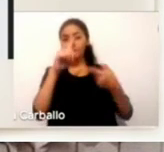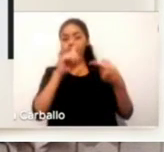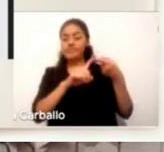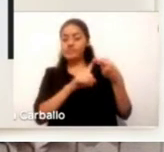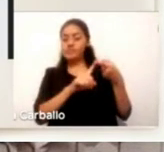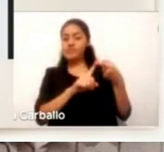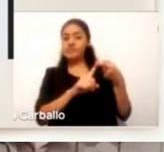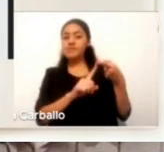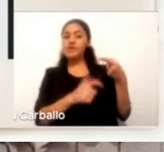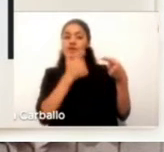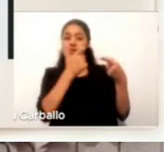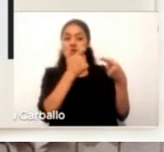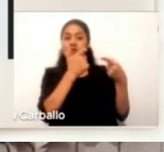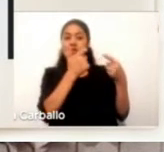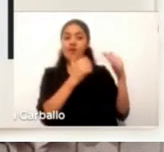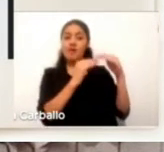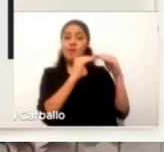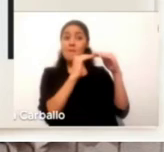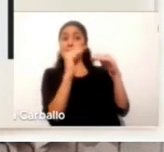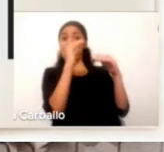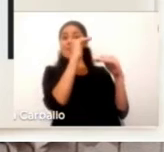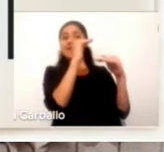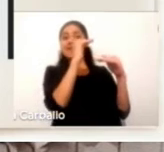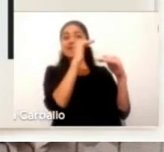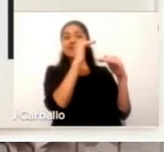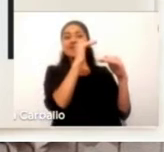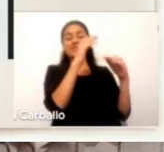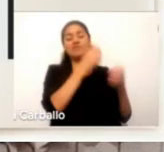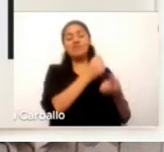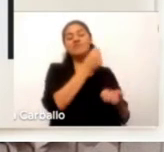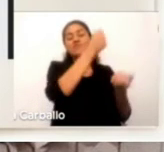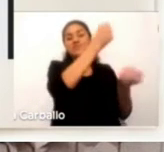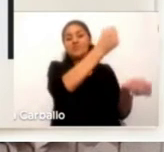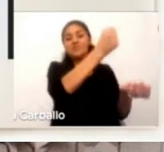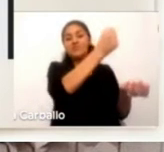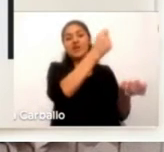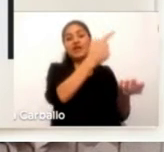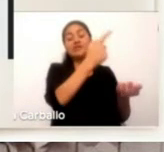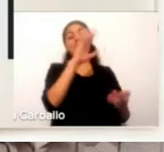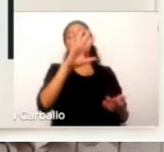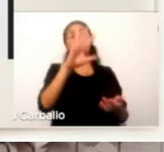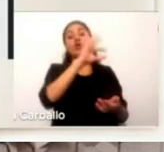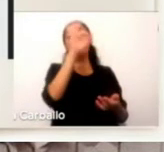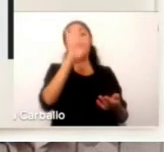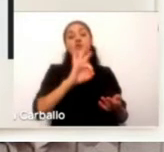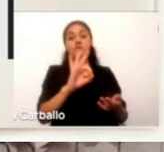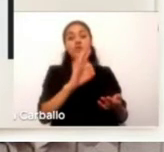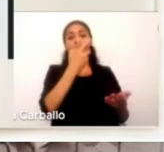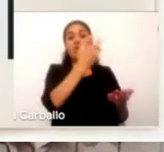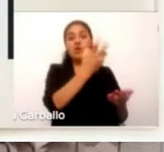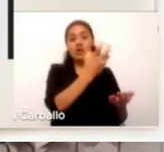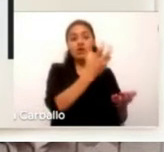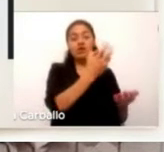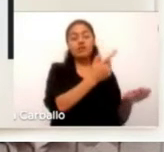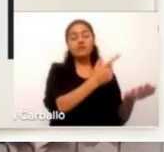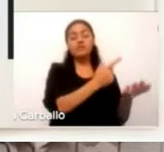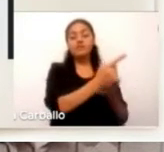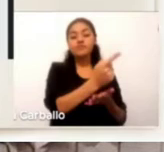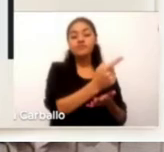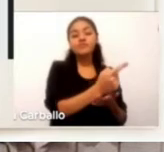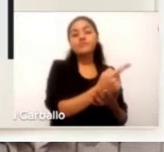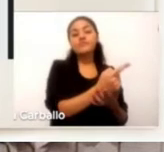el monto autorizado para el gasto de campaña en un 5% y que tal violación sea acreditada de forma objetiva y